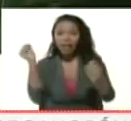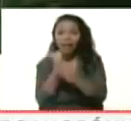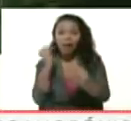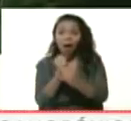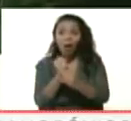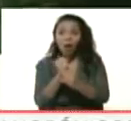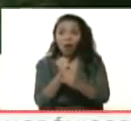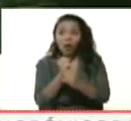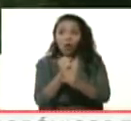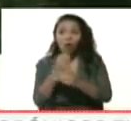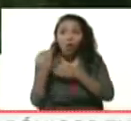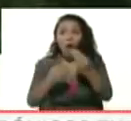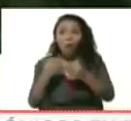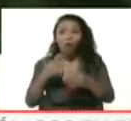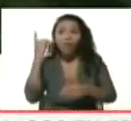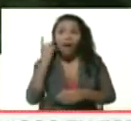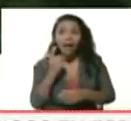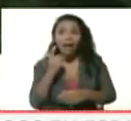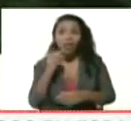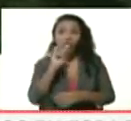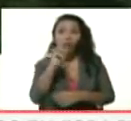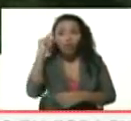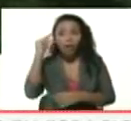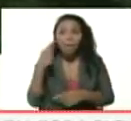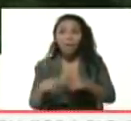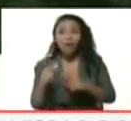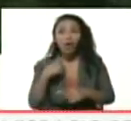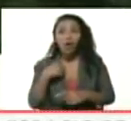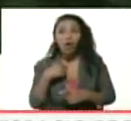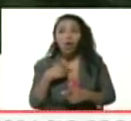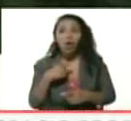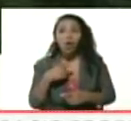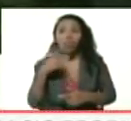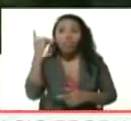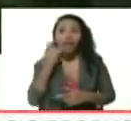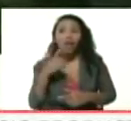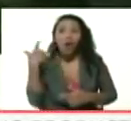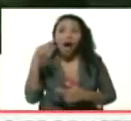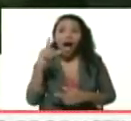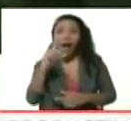2 días, porque Darío tiene como 75 años debe tener